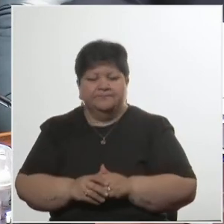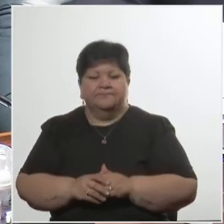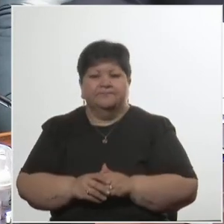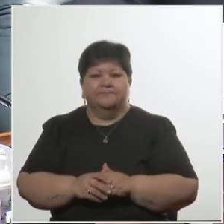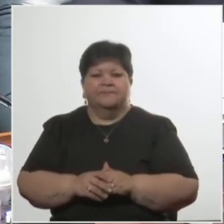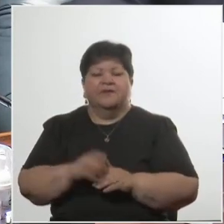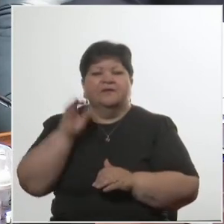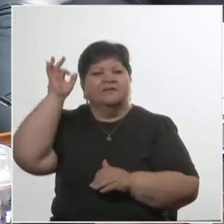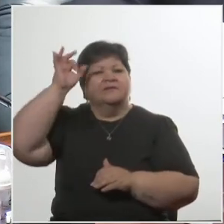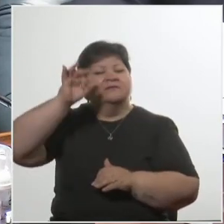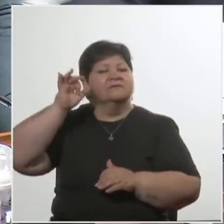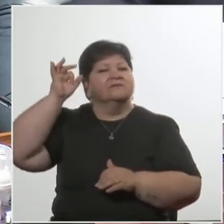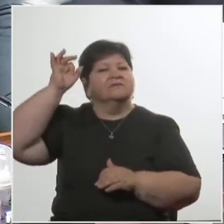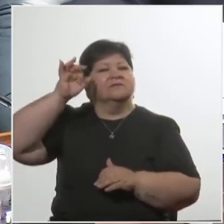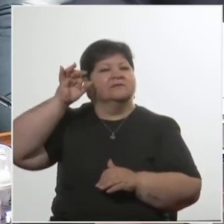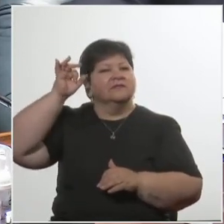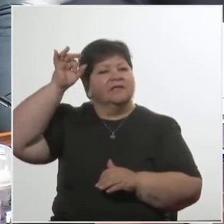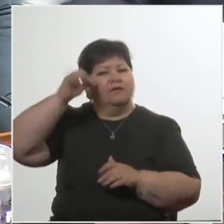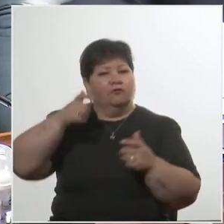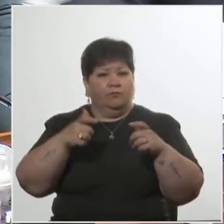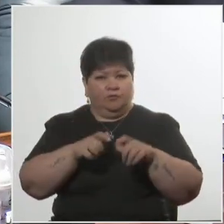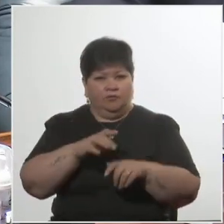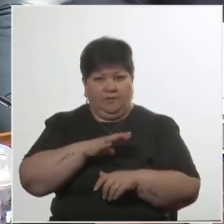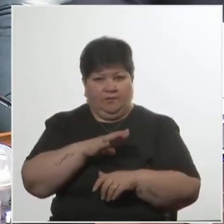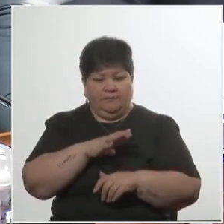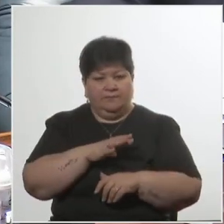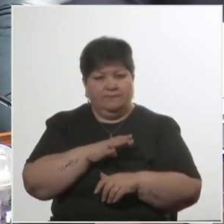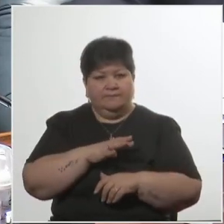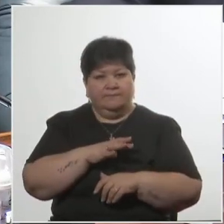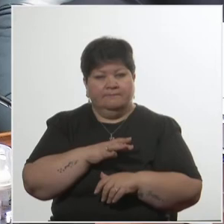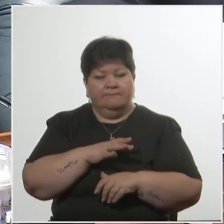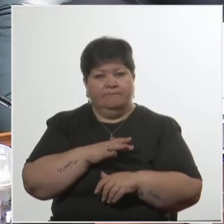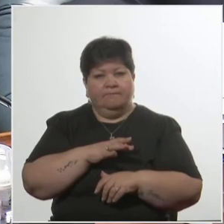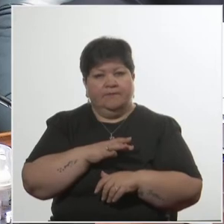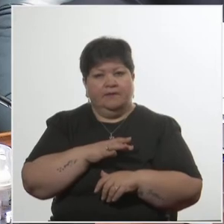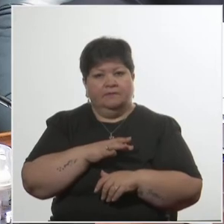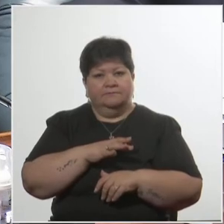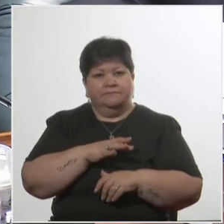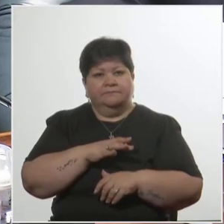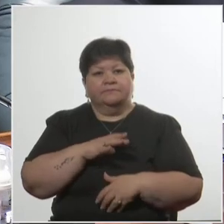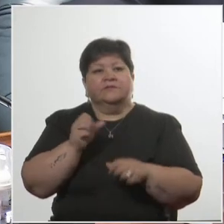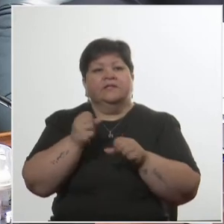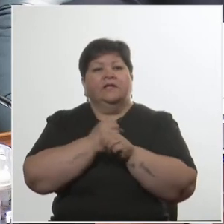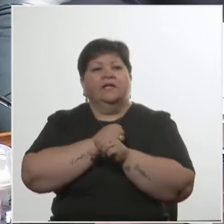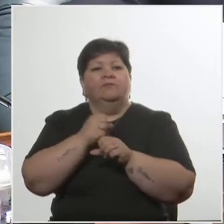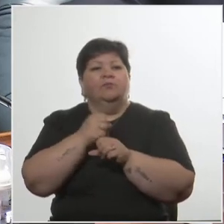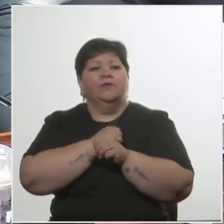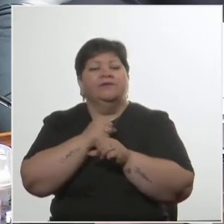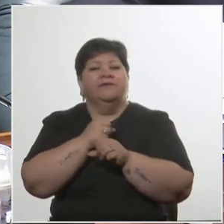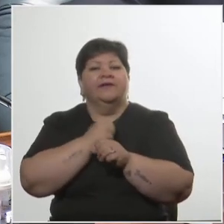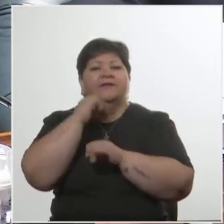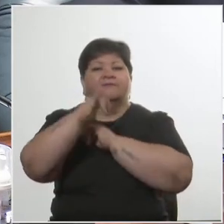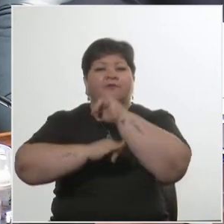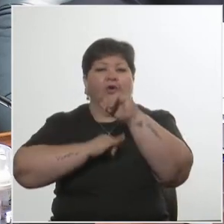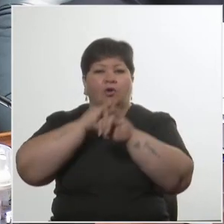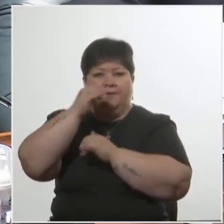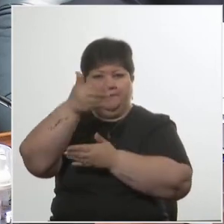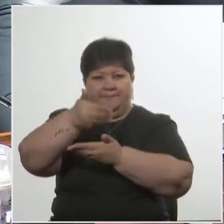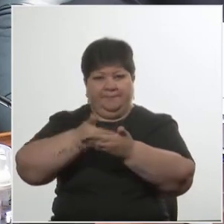el senado hay una comisión que aprueba un informe